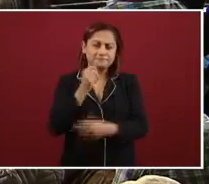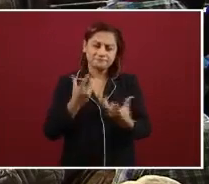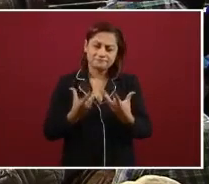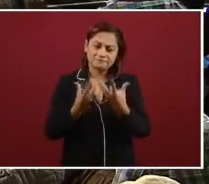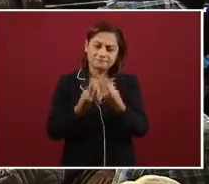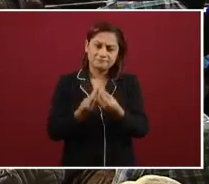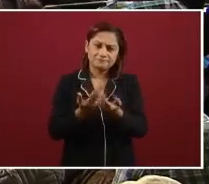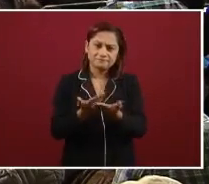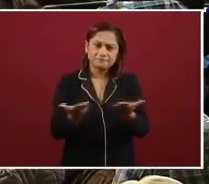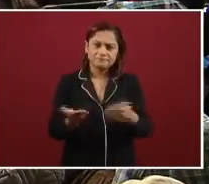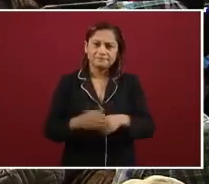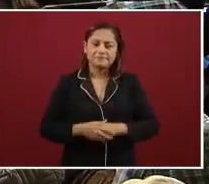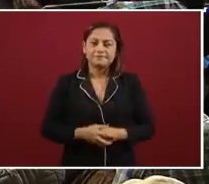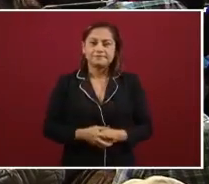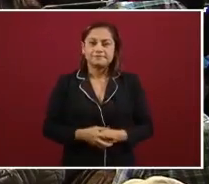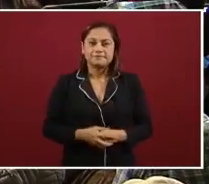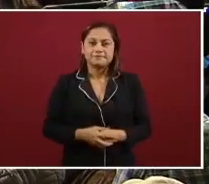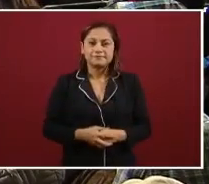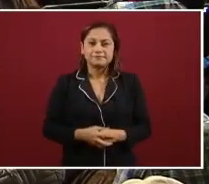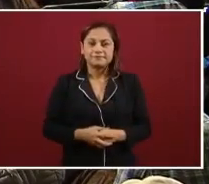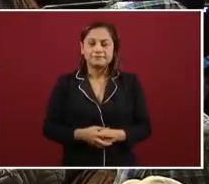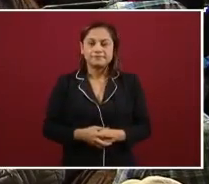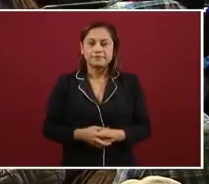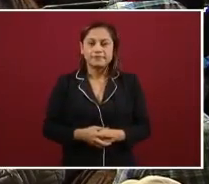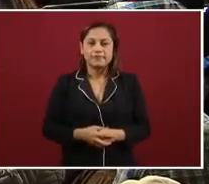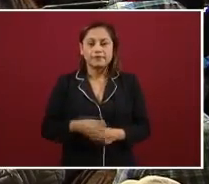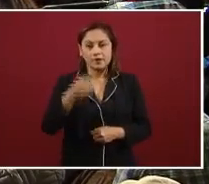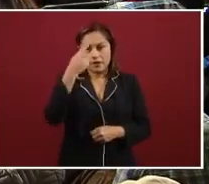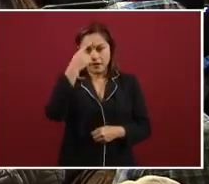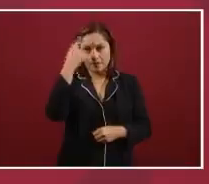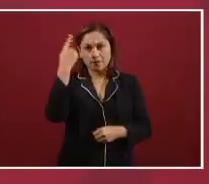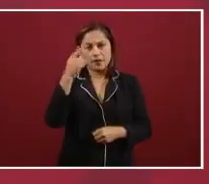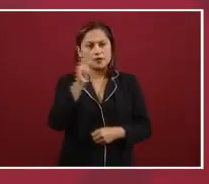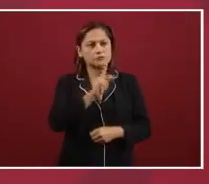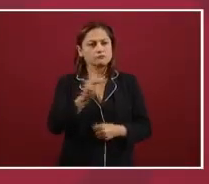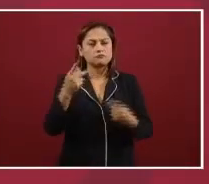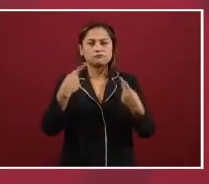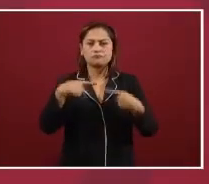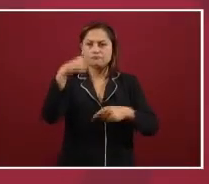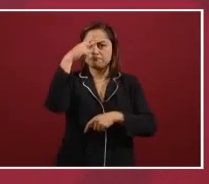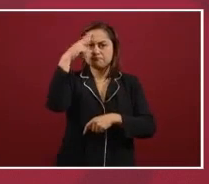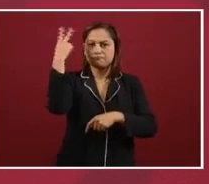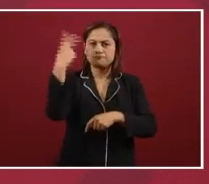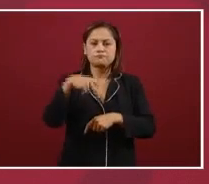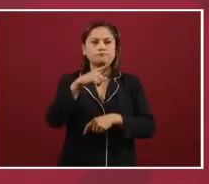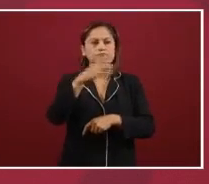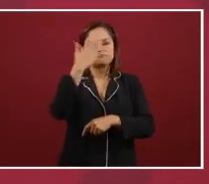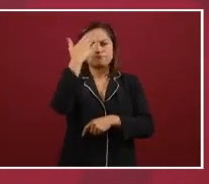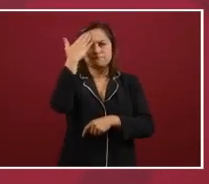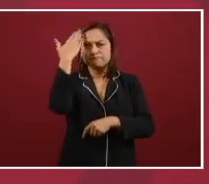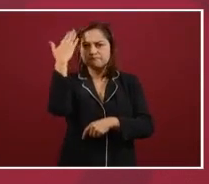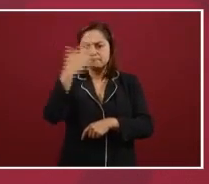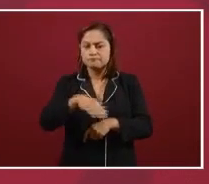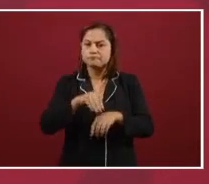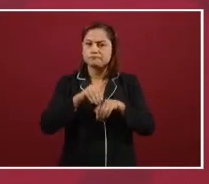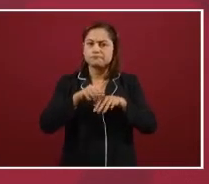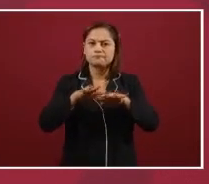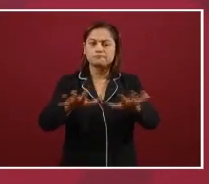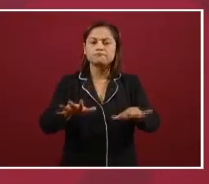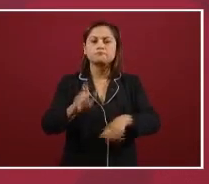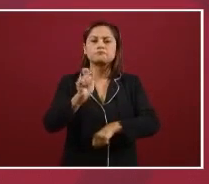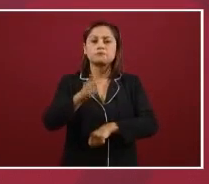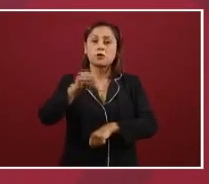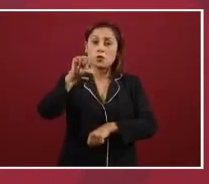ustedes para informarle al pueblo de México. En esta ocasión